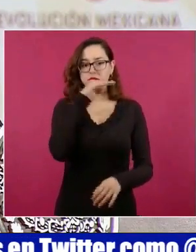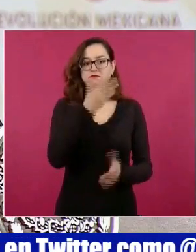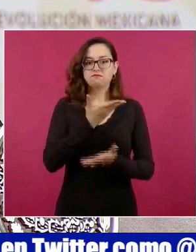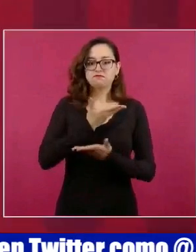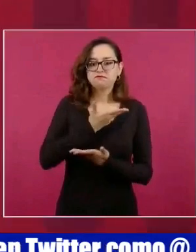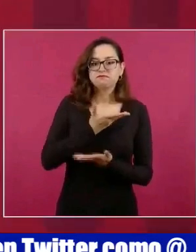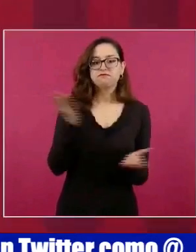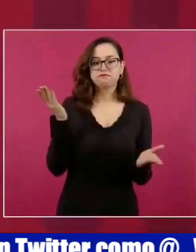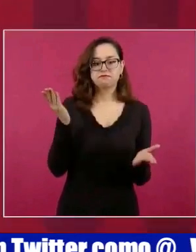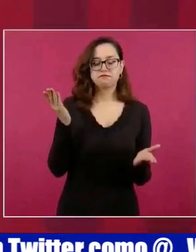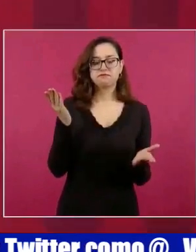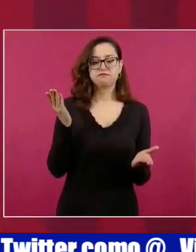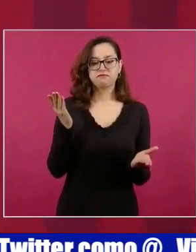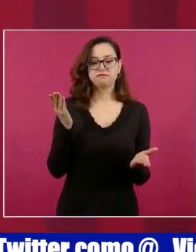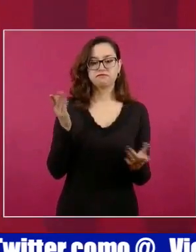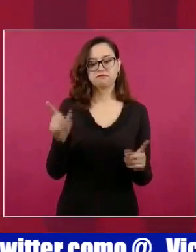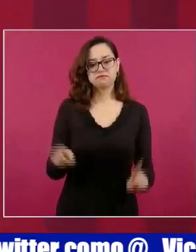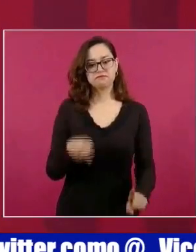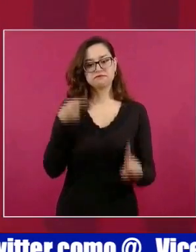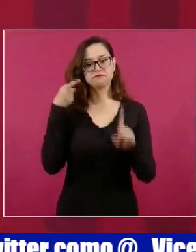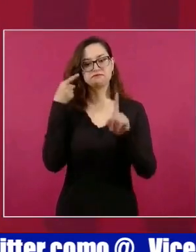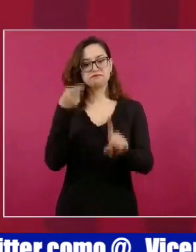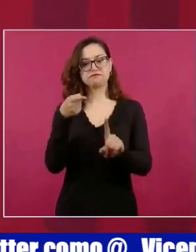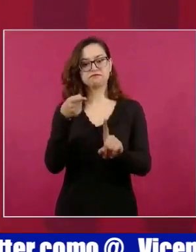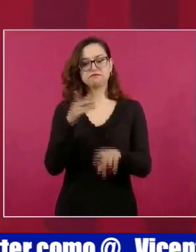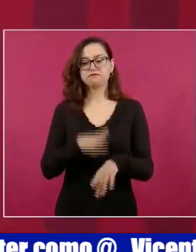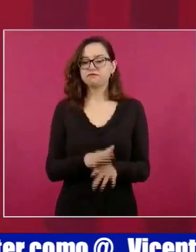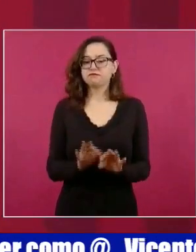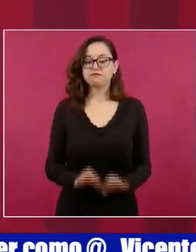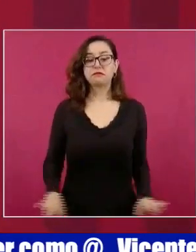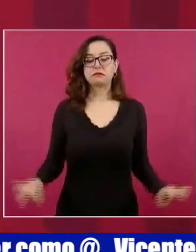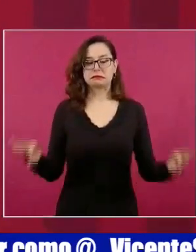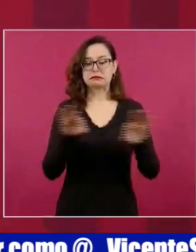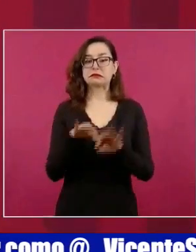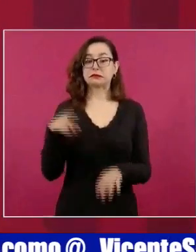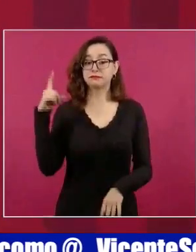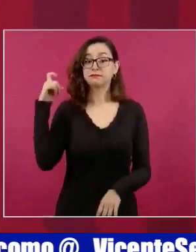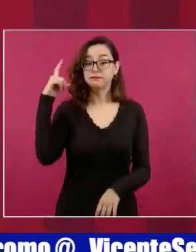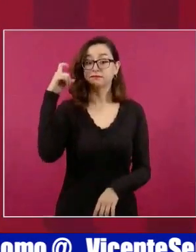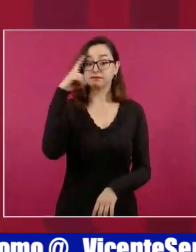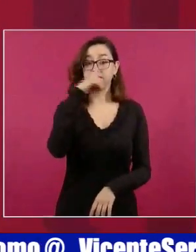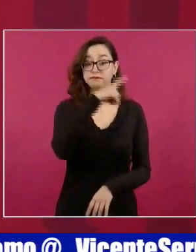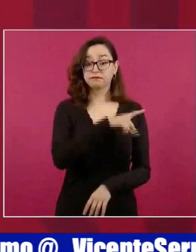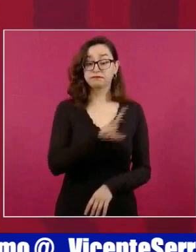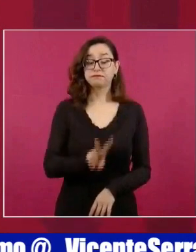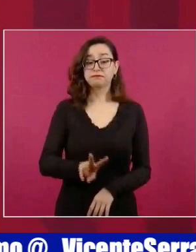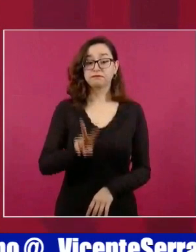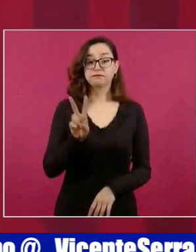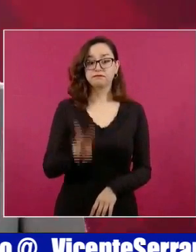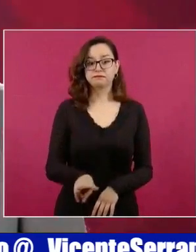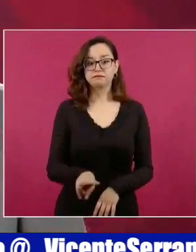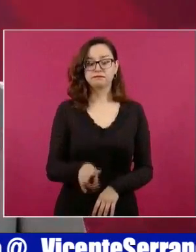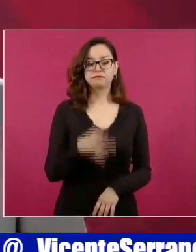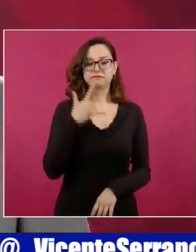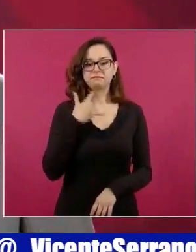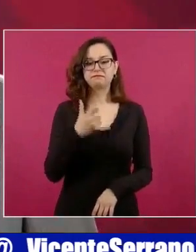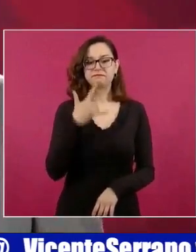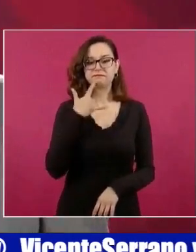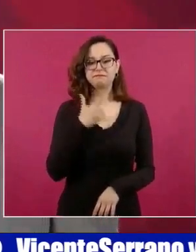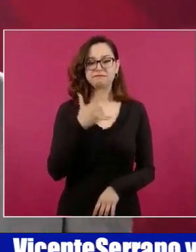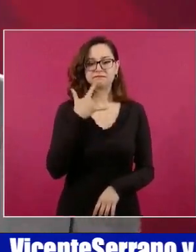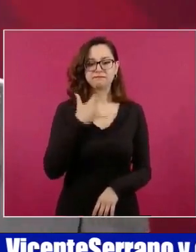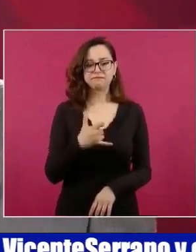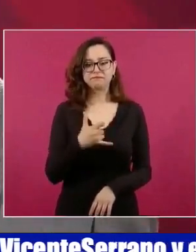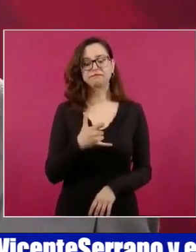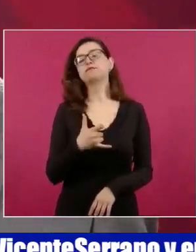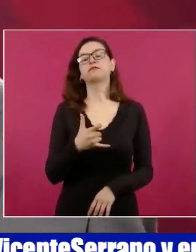la confianza plena en que no hay corrupción y que va a haber apego irrestricto a la ley, pero pues que hay jueces a los que no les